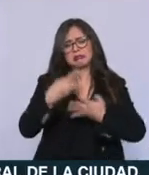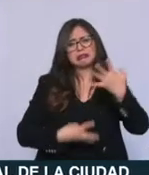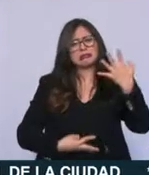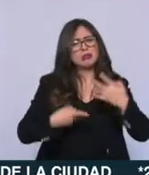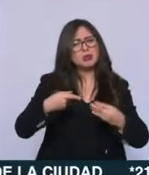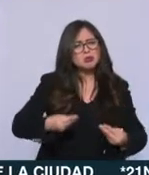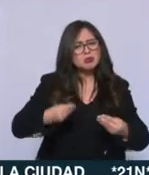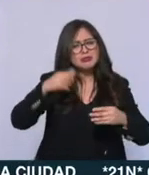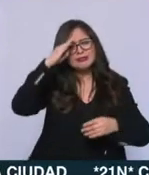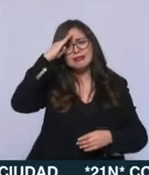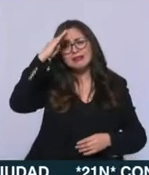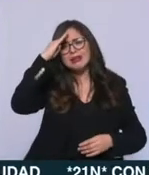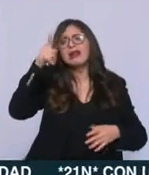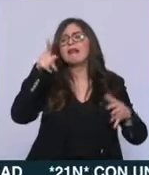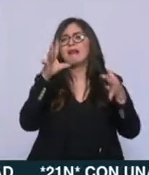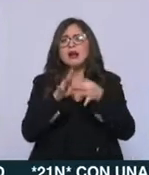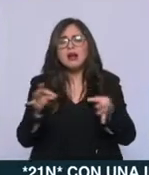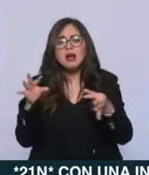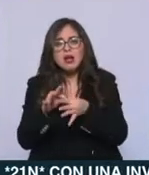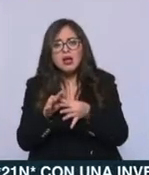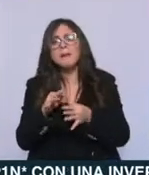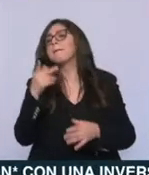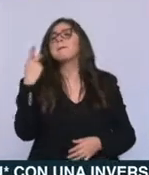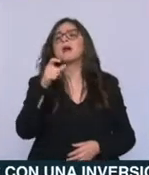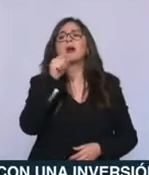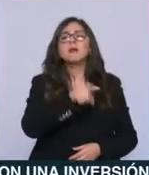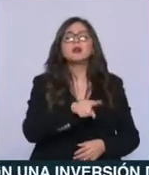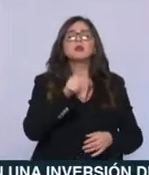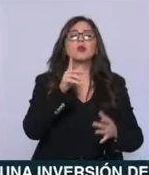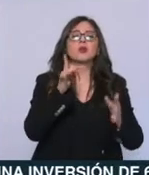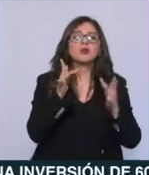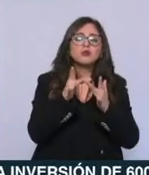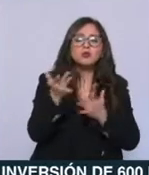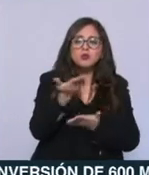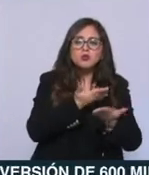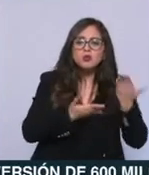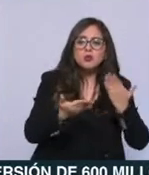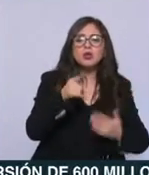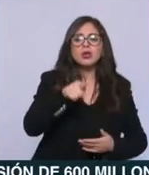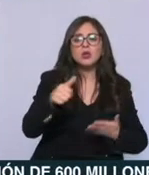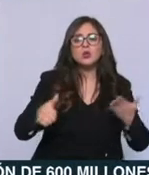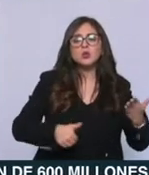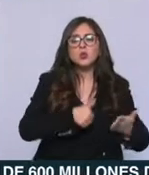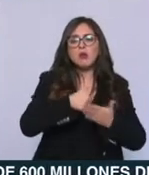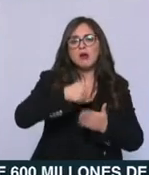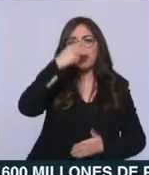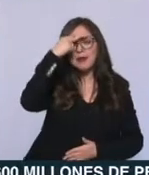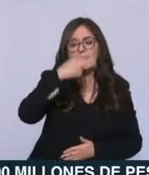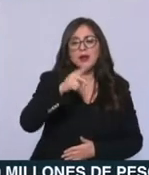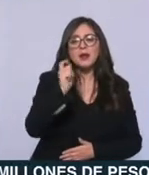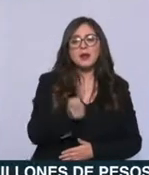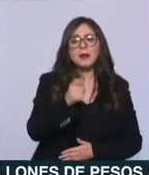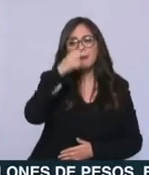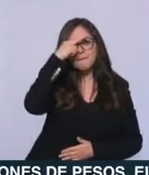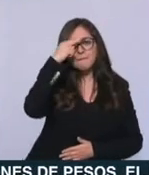tiempo de comentarlo, pero en nuestras redes sociales, en la página de la Ciudad de México,